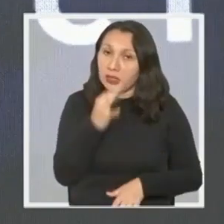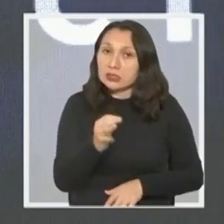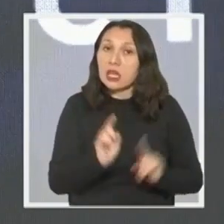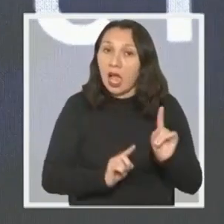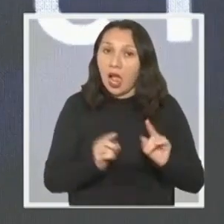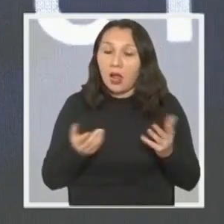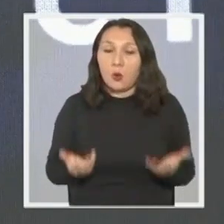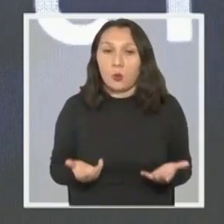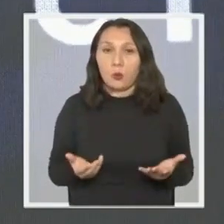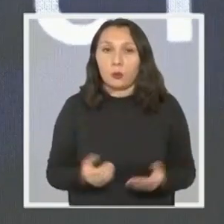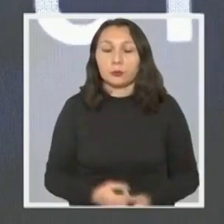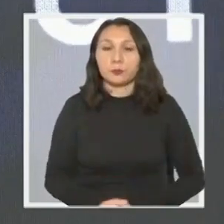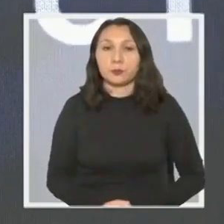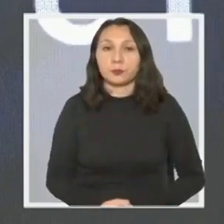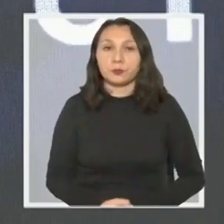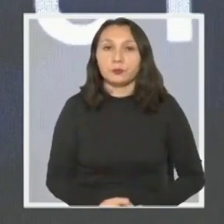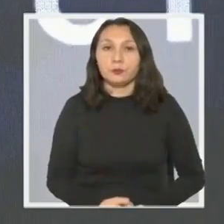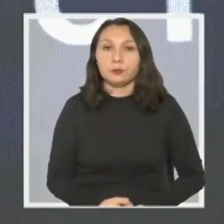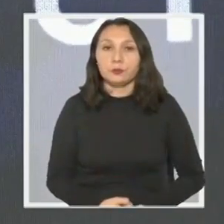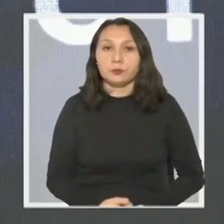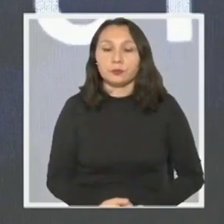Que